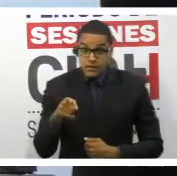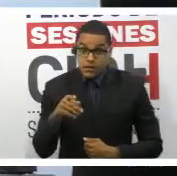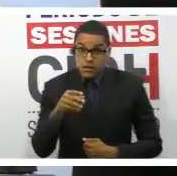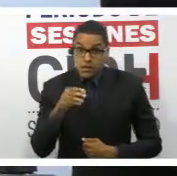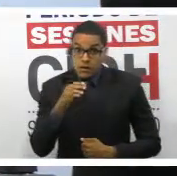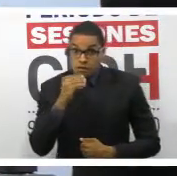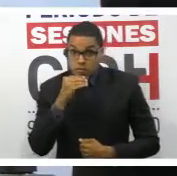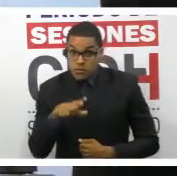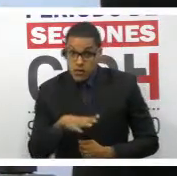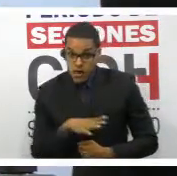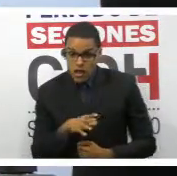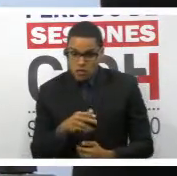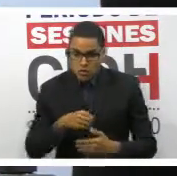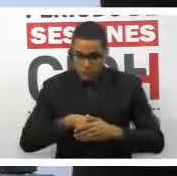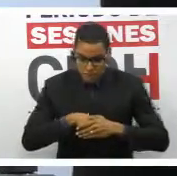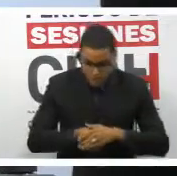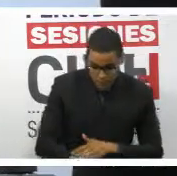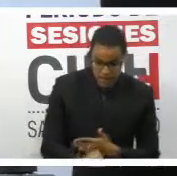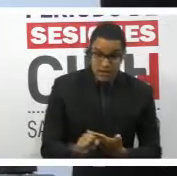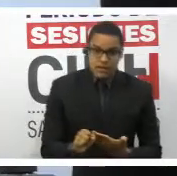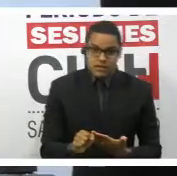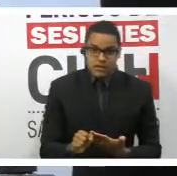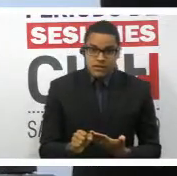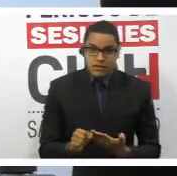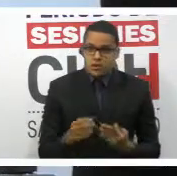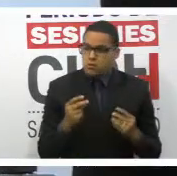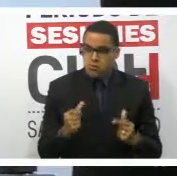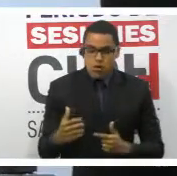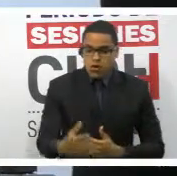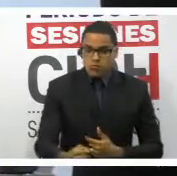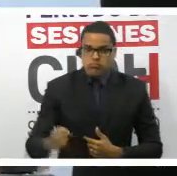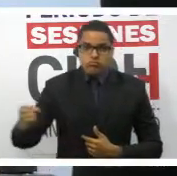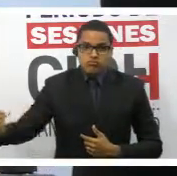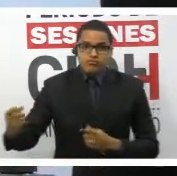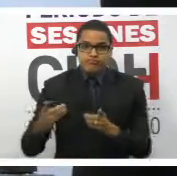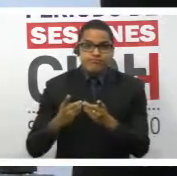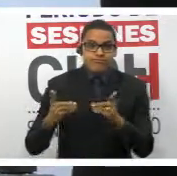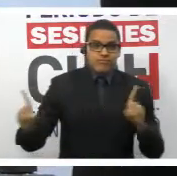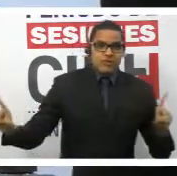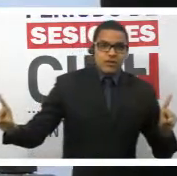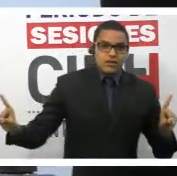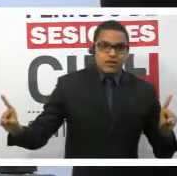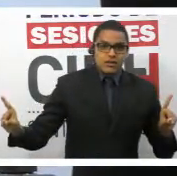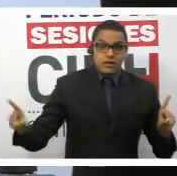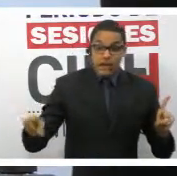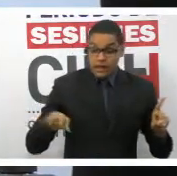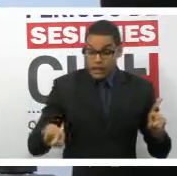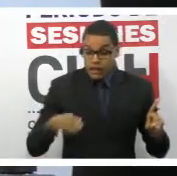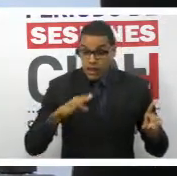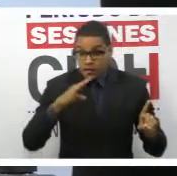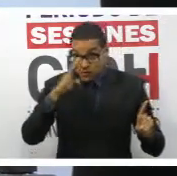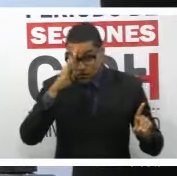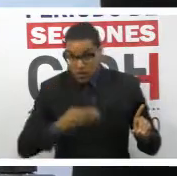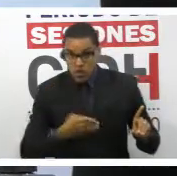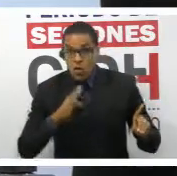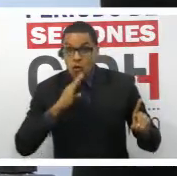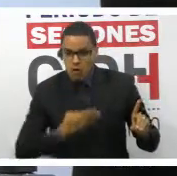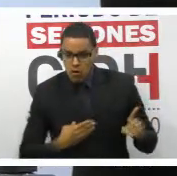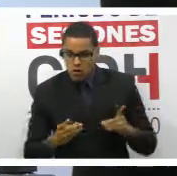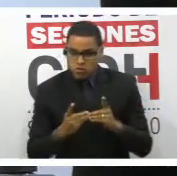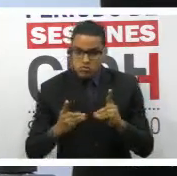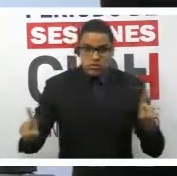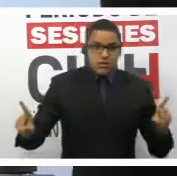en los dos países abuso físico y violación que constituyen tortura entonces efectivamente si es esa